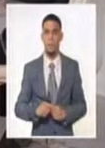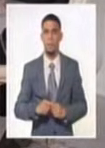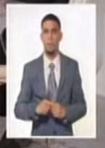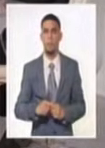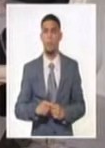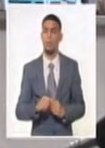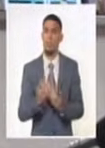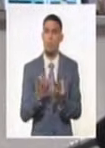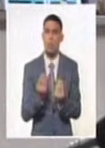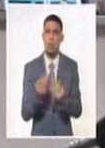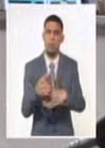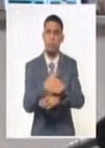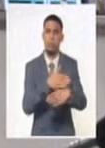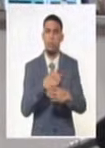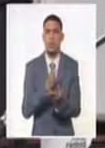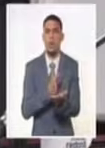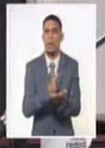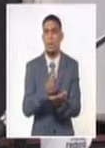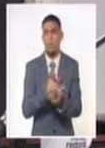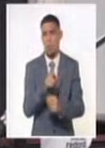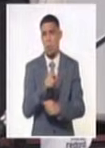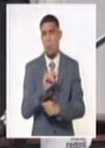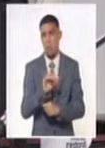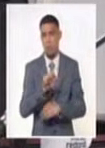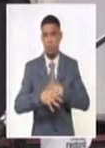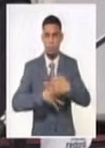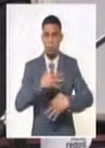que se ofrecen. Ahora que habla de preuniversitario, ministra,